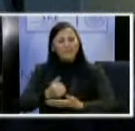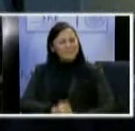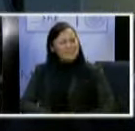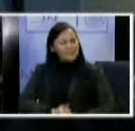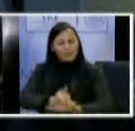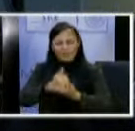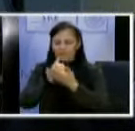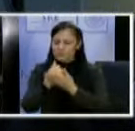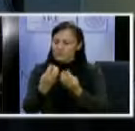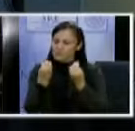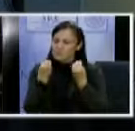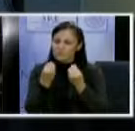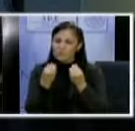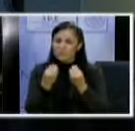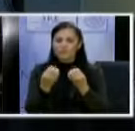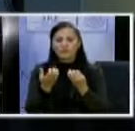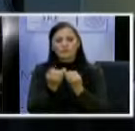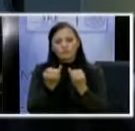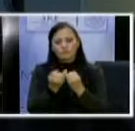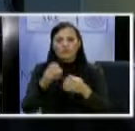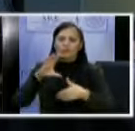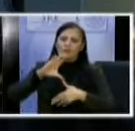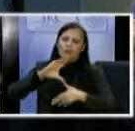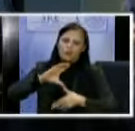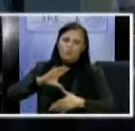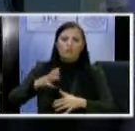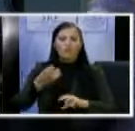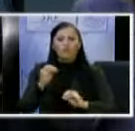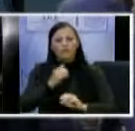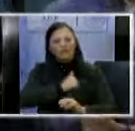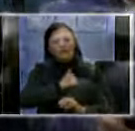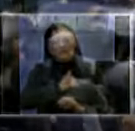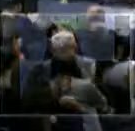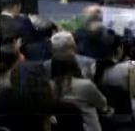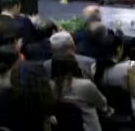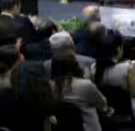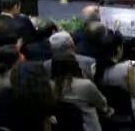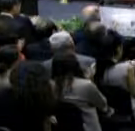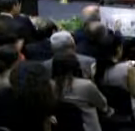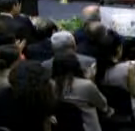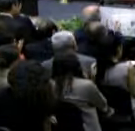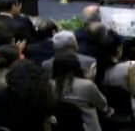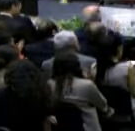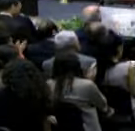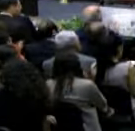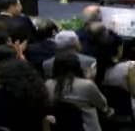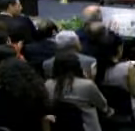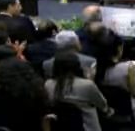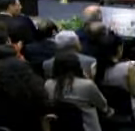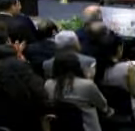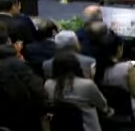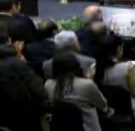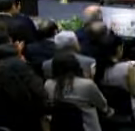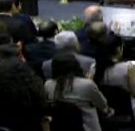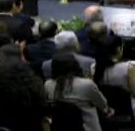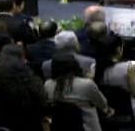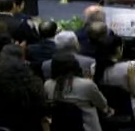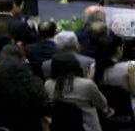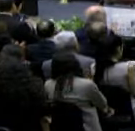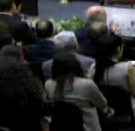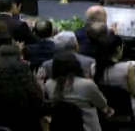tanto en la Unión Americana como en Canadá para hacer su trabajo. Bienvenidos. Muchas gracias, senador Víctor Hermosillo y